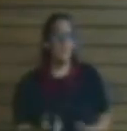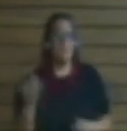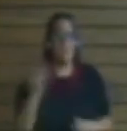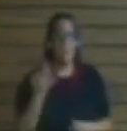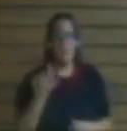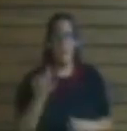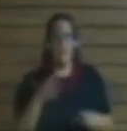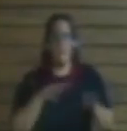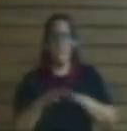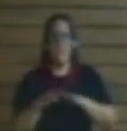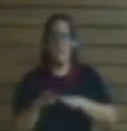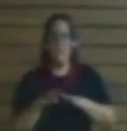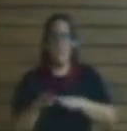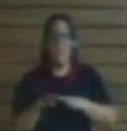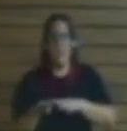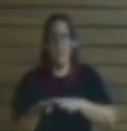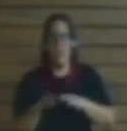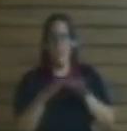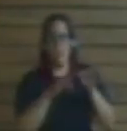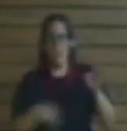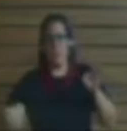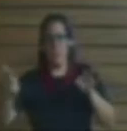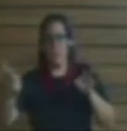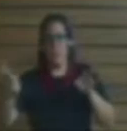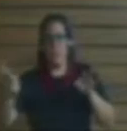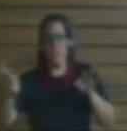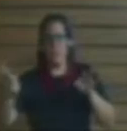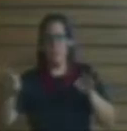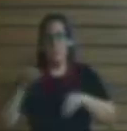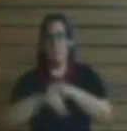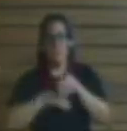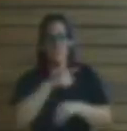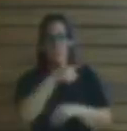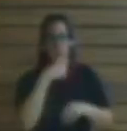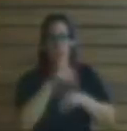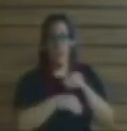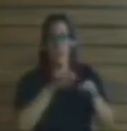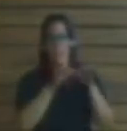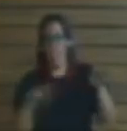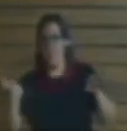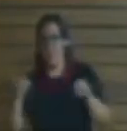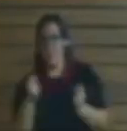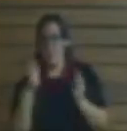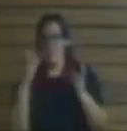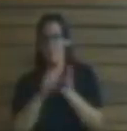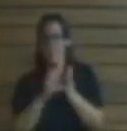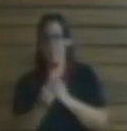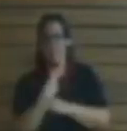Trampa es criticar las derivaciones y hacer más derivaciones que nosotros. Eso es